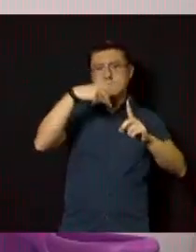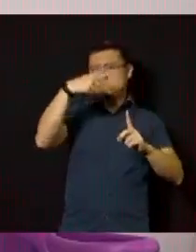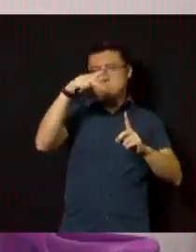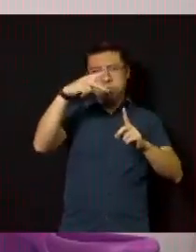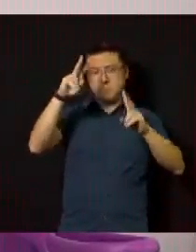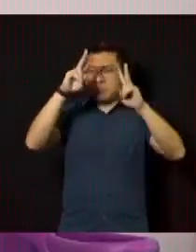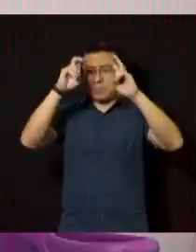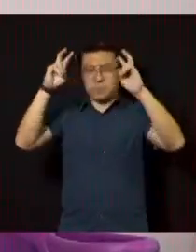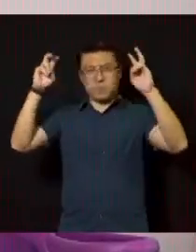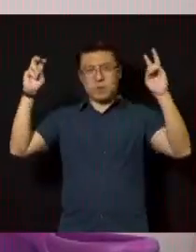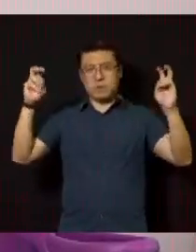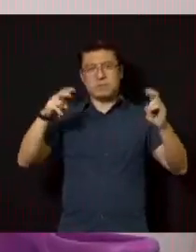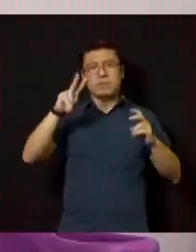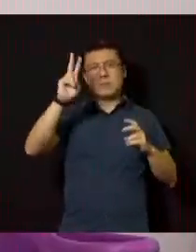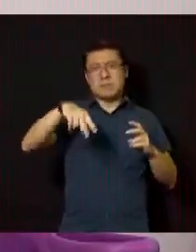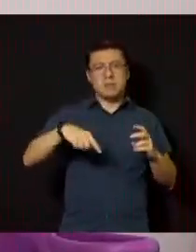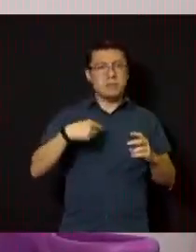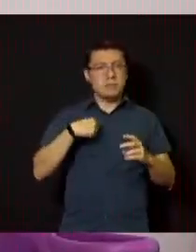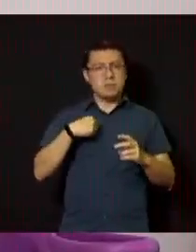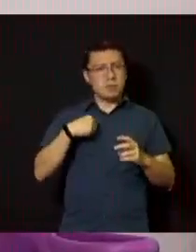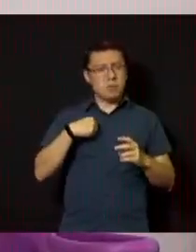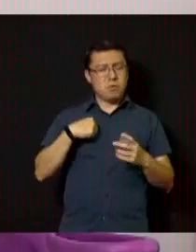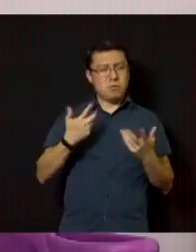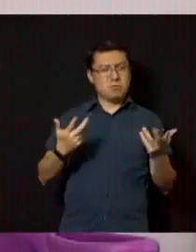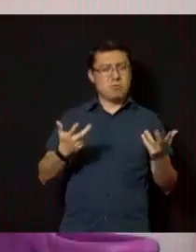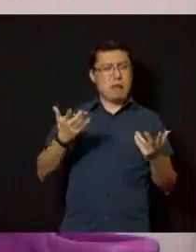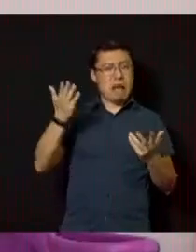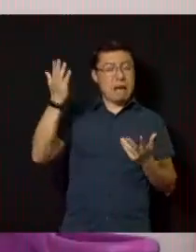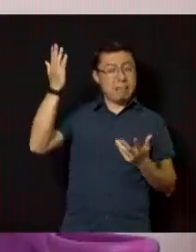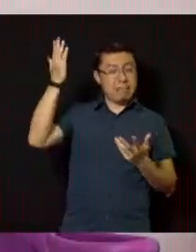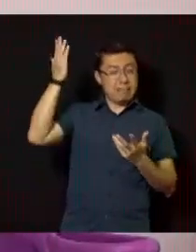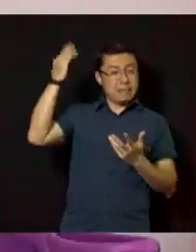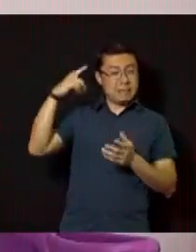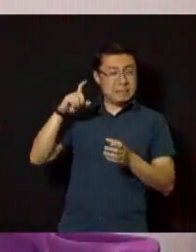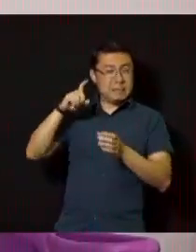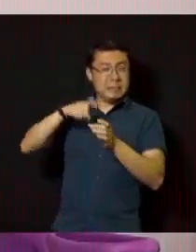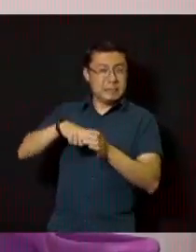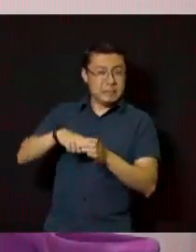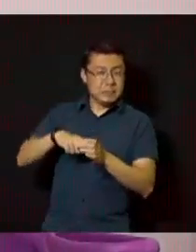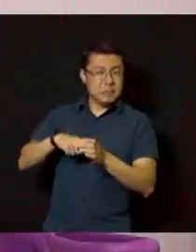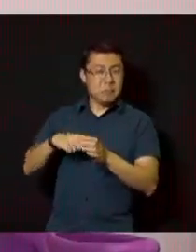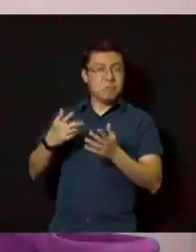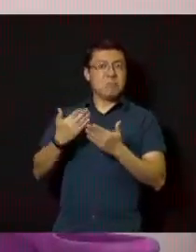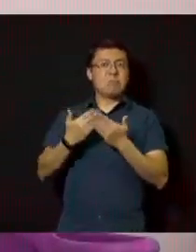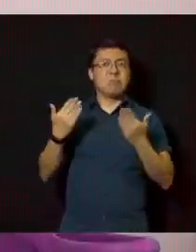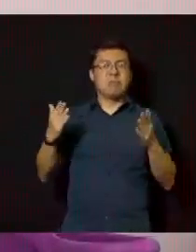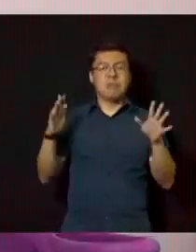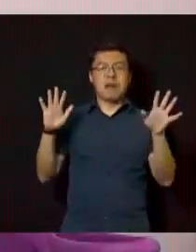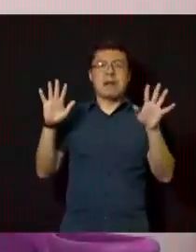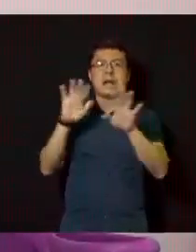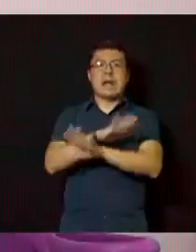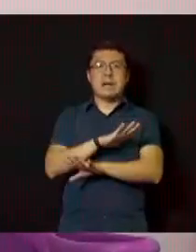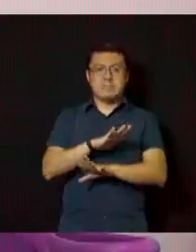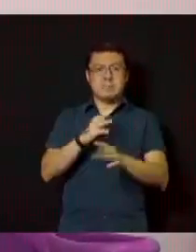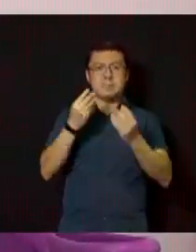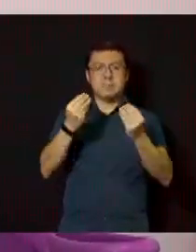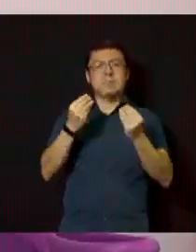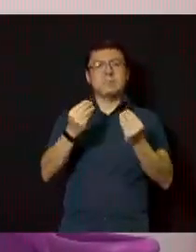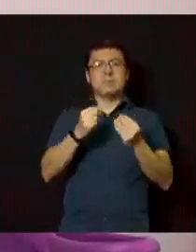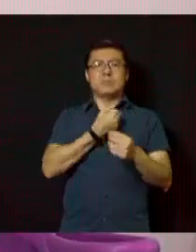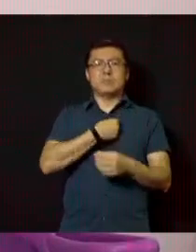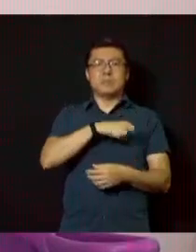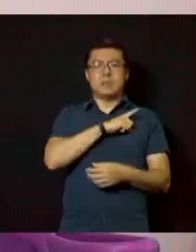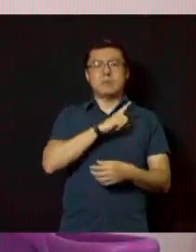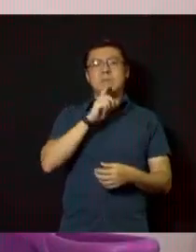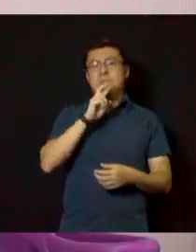te puedo decir de corazón que yo no soy hoy en día ni la mitad de la mujer que yo llegué cuando entré a esta compañía, ¿sí? He mejorado mi salud, pero también